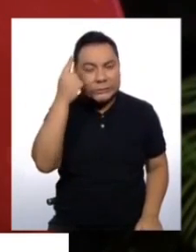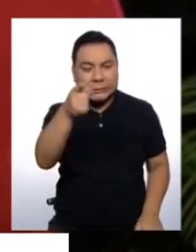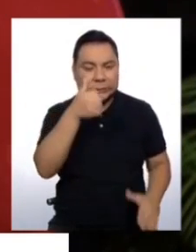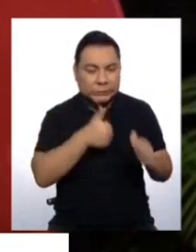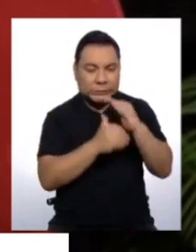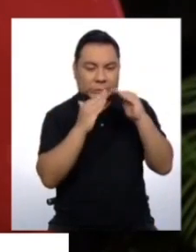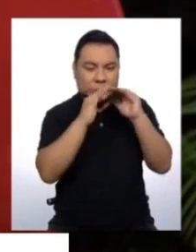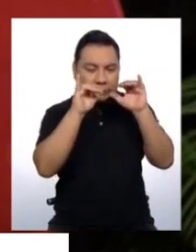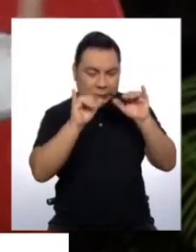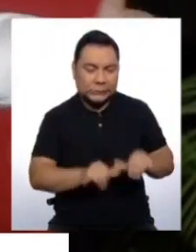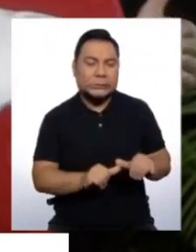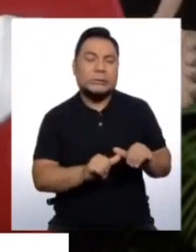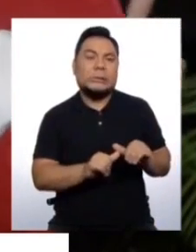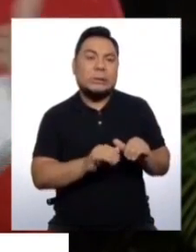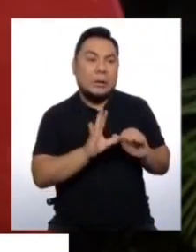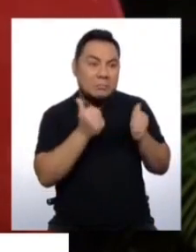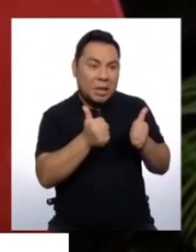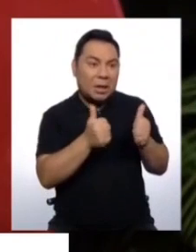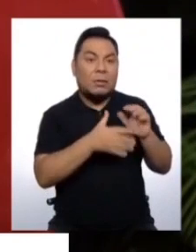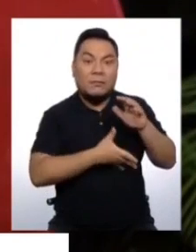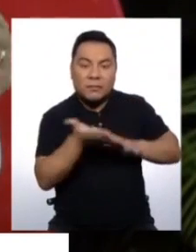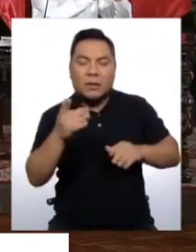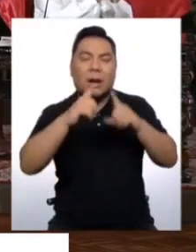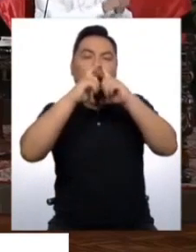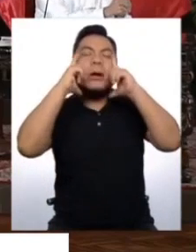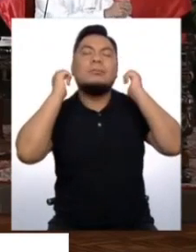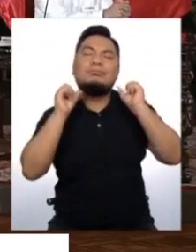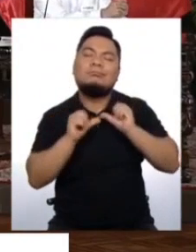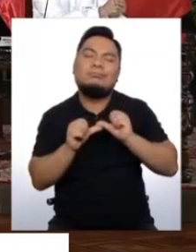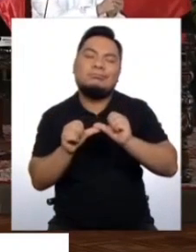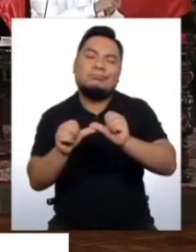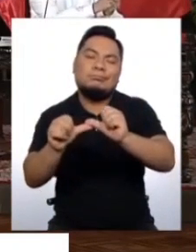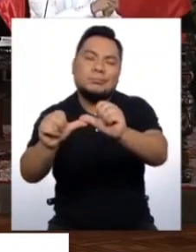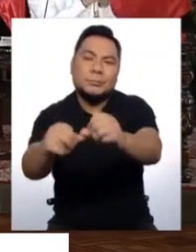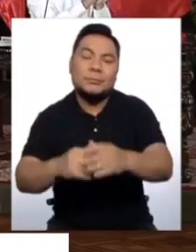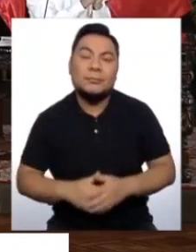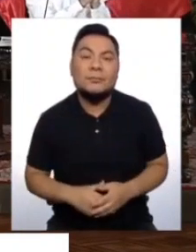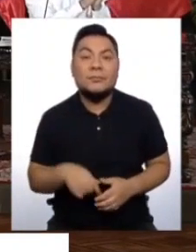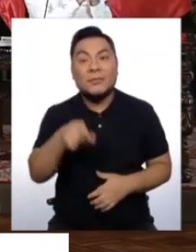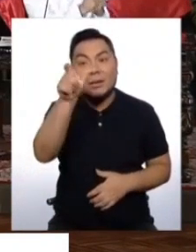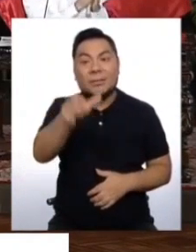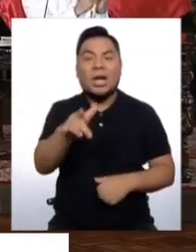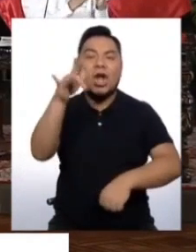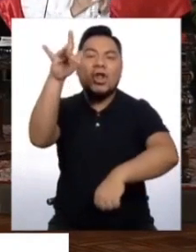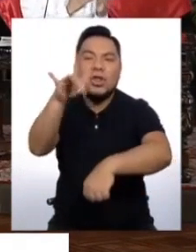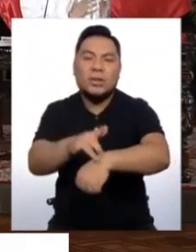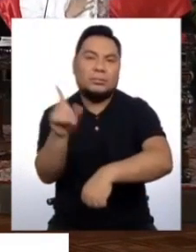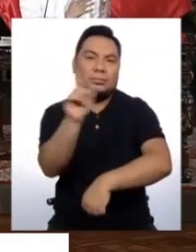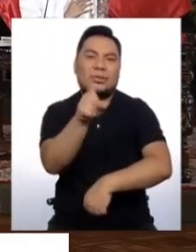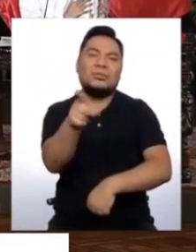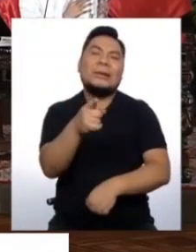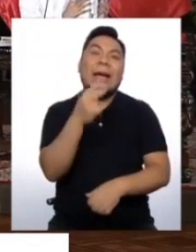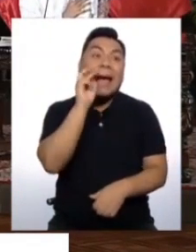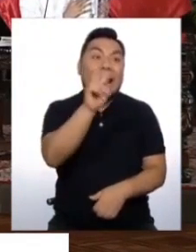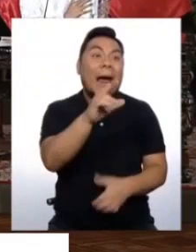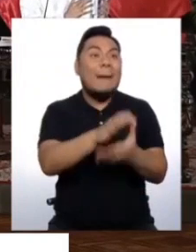domicilio. Mantener la distancia social, no tocar a la gente, por más cariñosos que